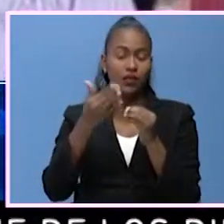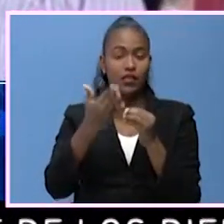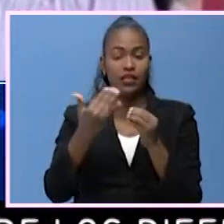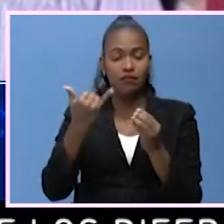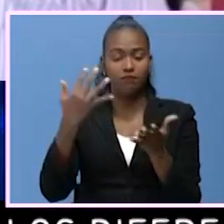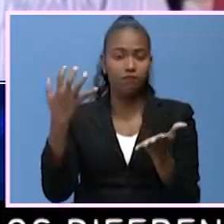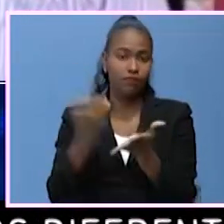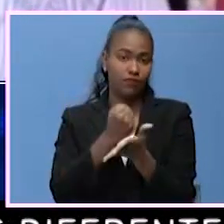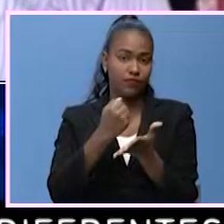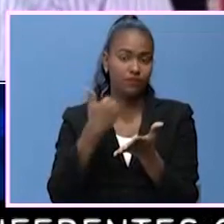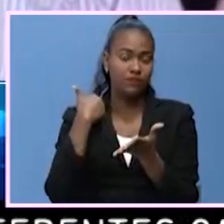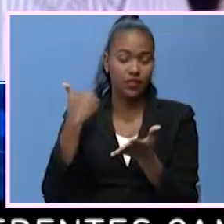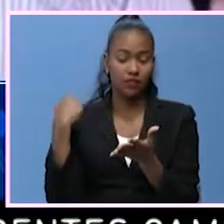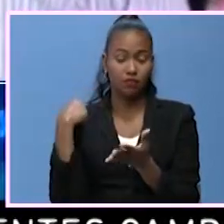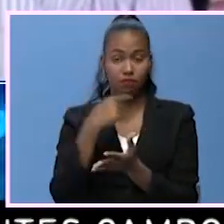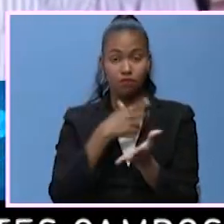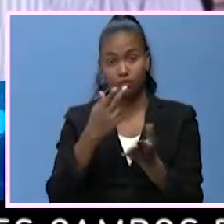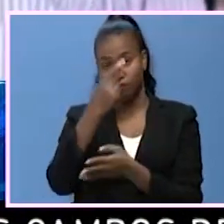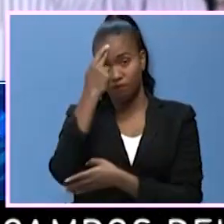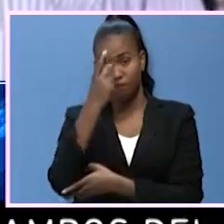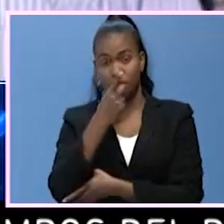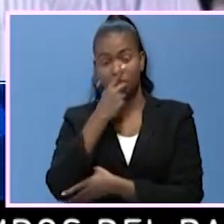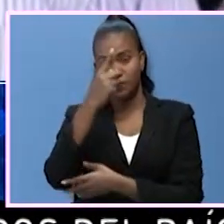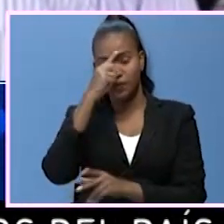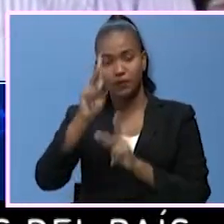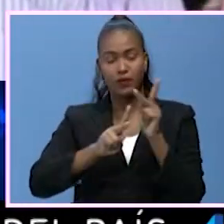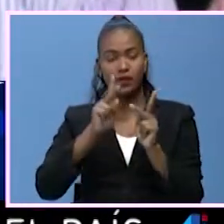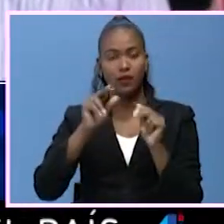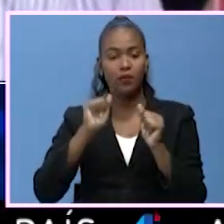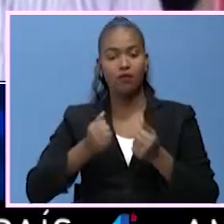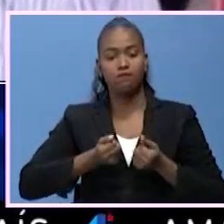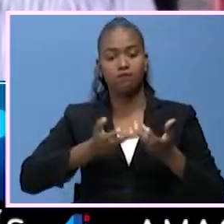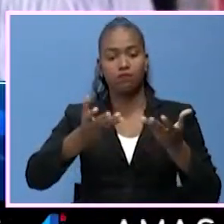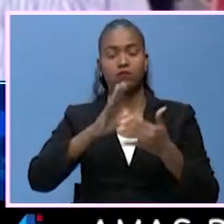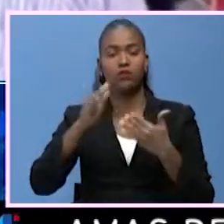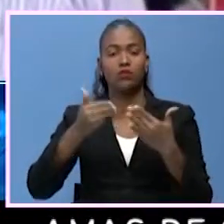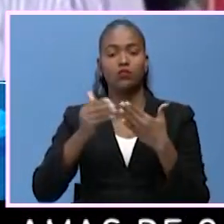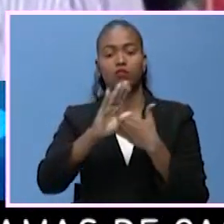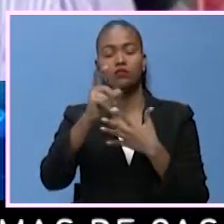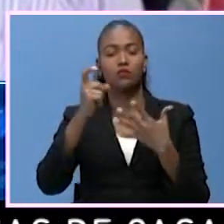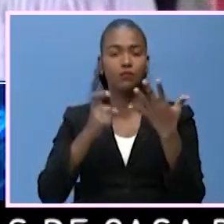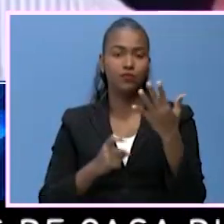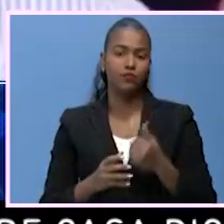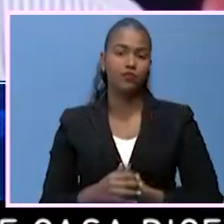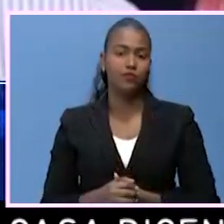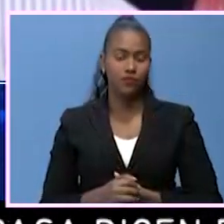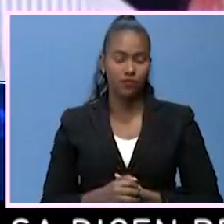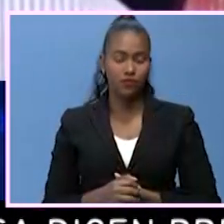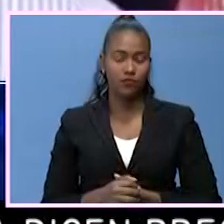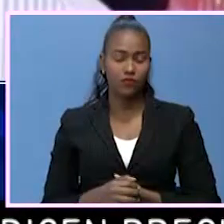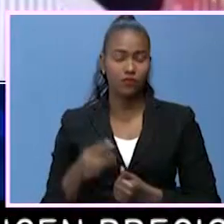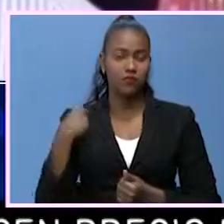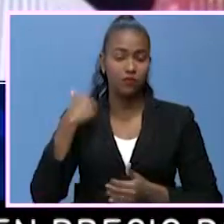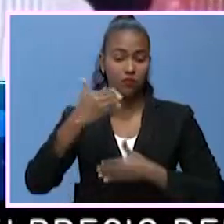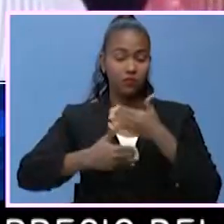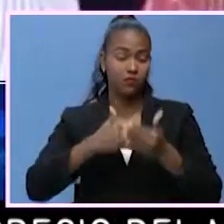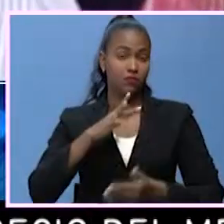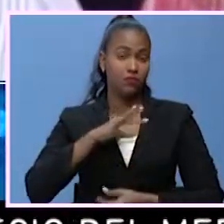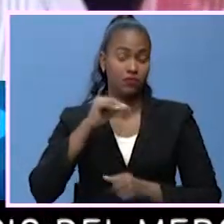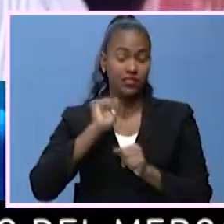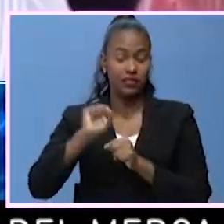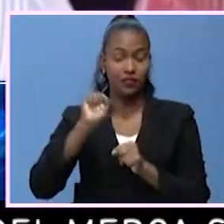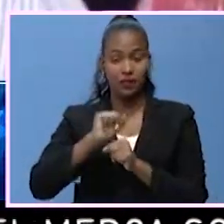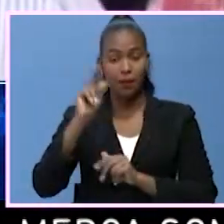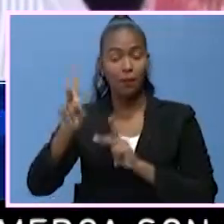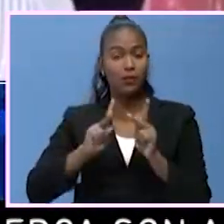la oportunidad que tiene nuestro gobierno para que la gente se supla de todas sus necesidades. Va marchando muy bien el operativo, la